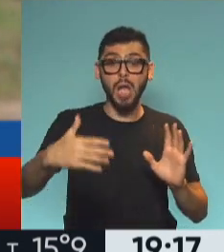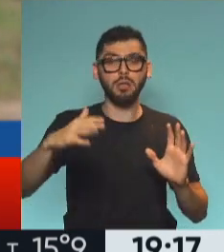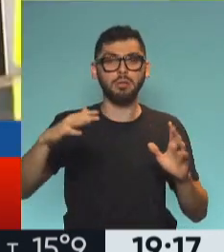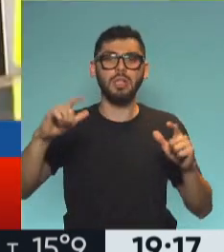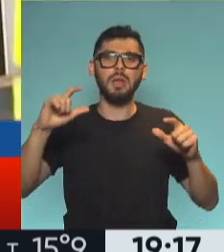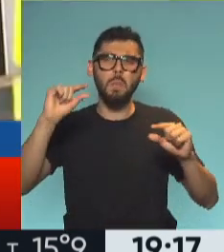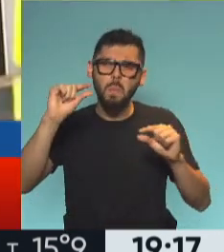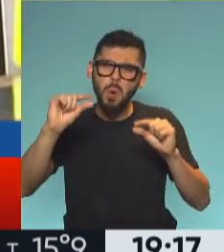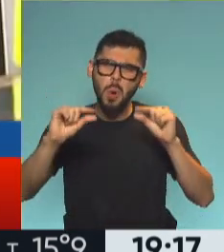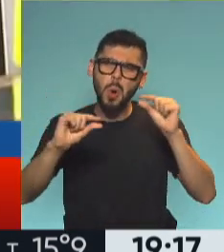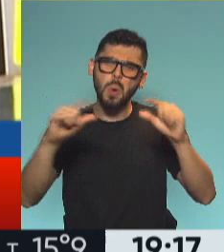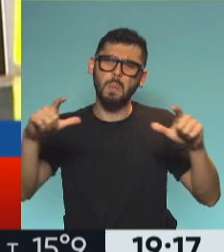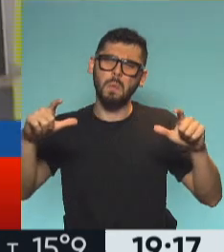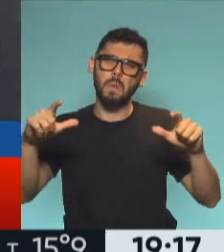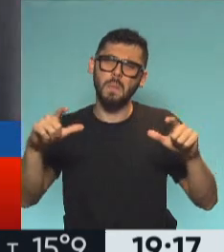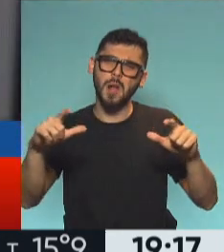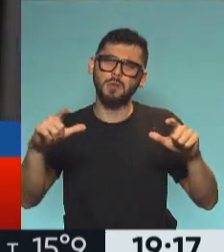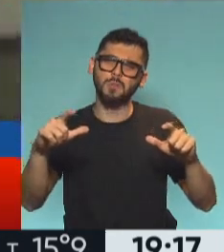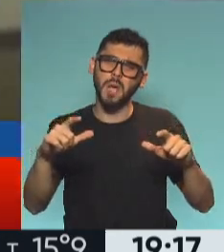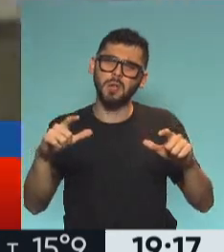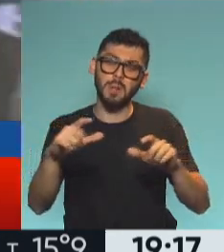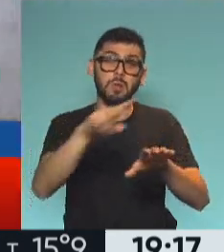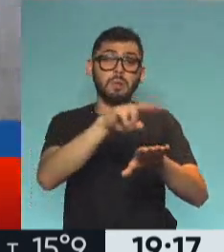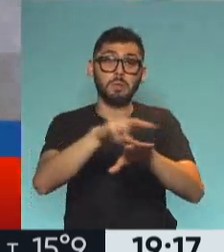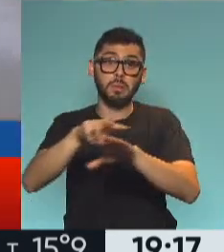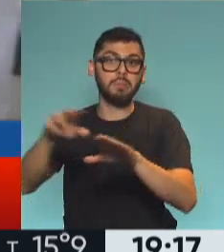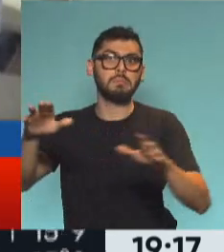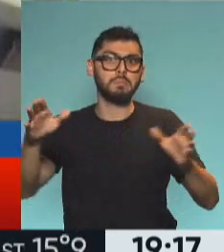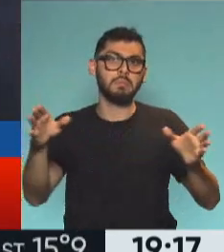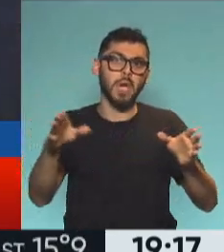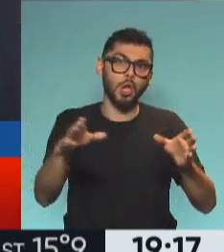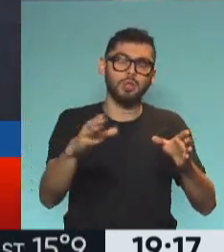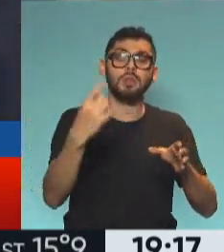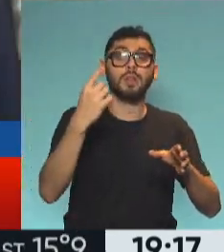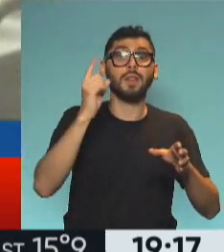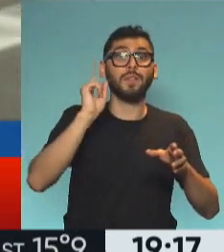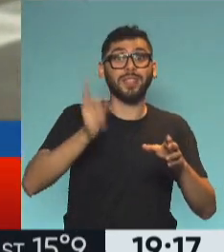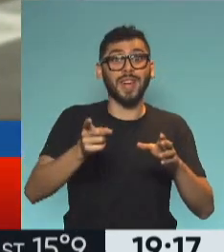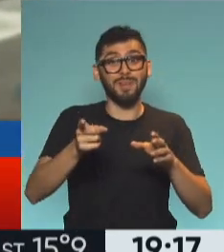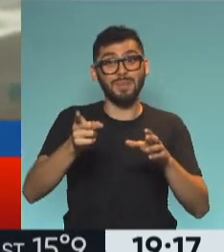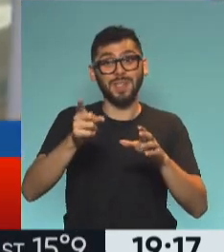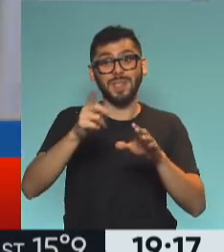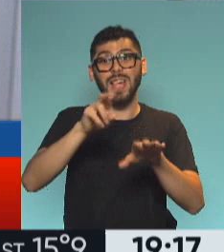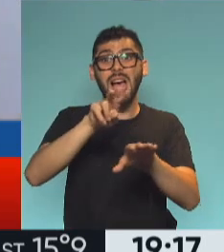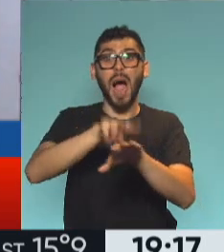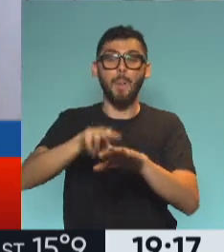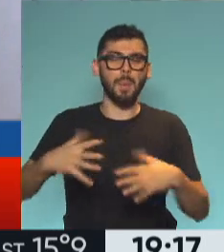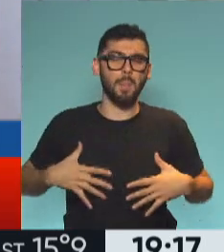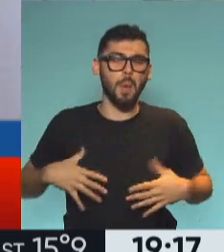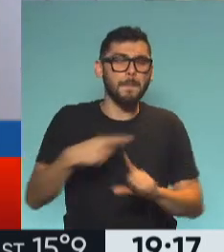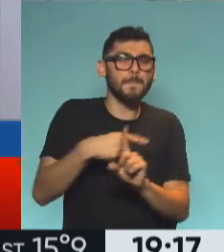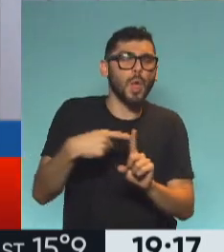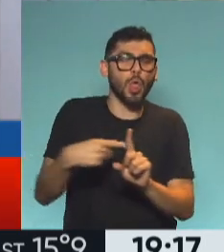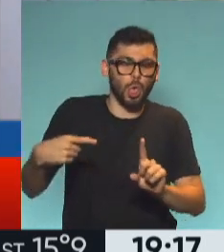muy lentamente, pero va bajando la ocupación y bajó también un poco la ocupación de camas de moderados, que uno sabe que esos son